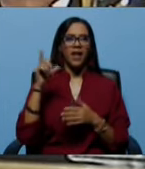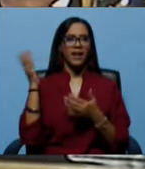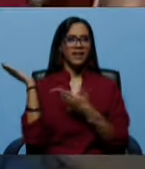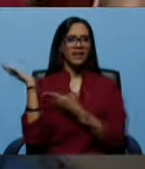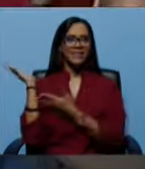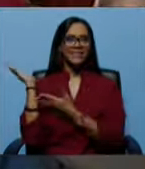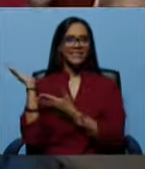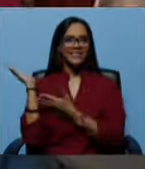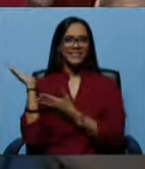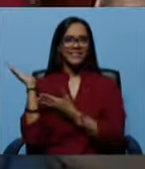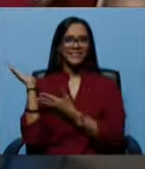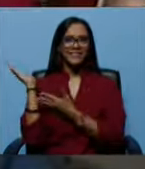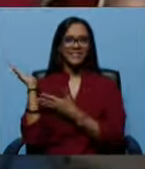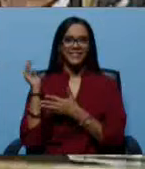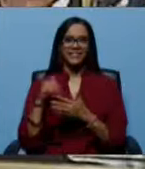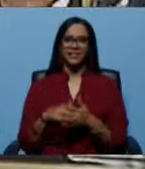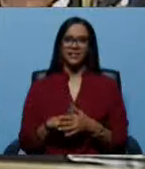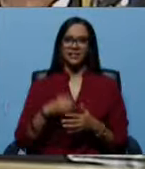Manuel Carraquel,